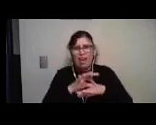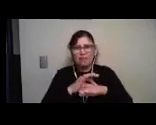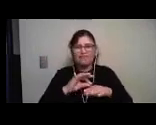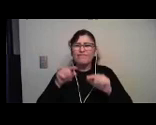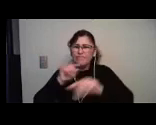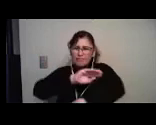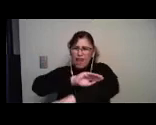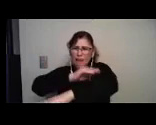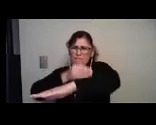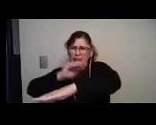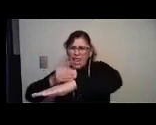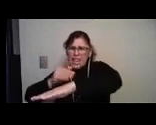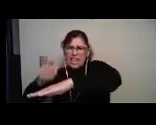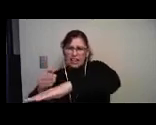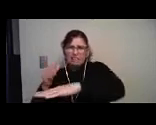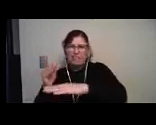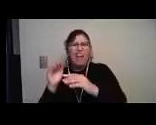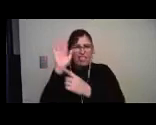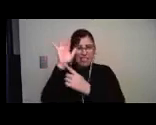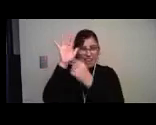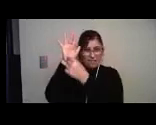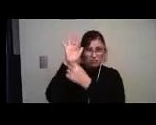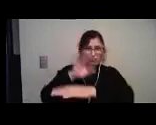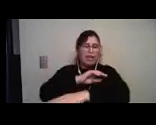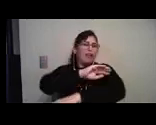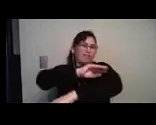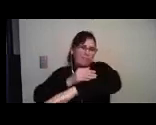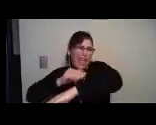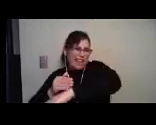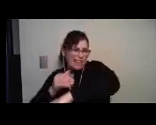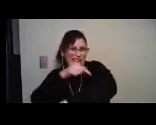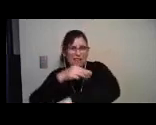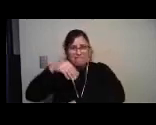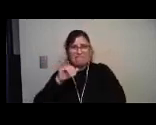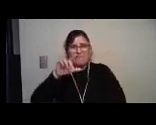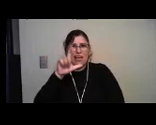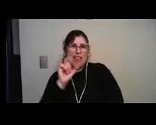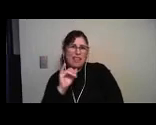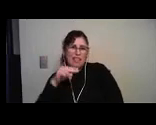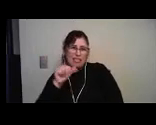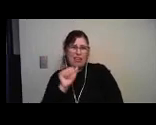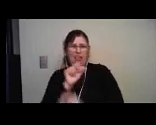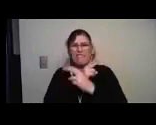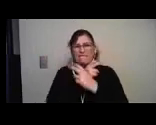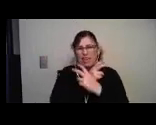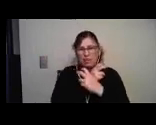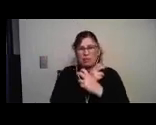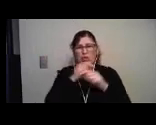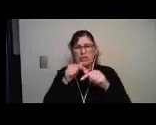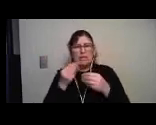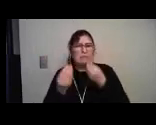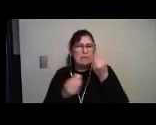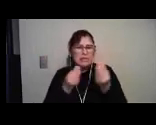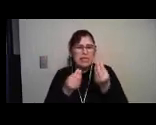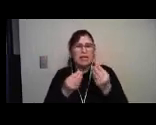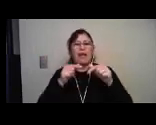este virus que se llama, puede ser un Campylobacter generalmente, ¿cierto? Ataca las